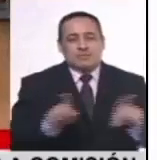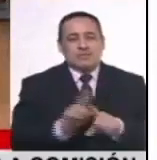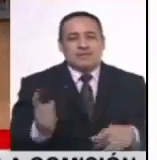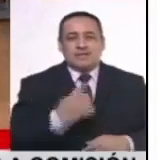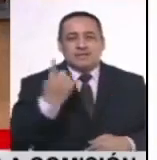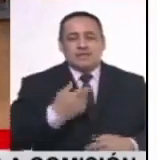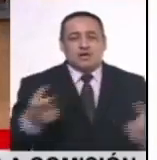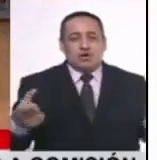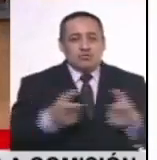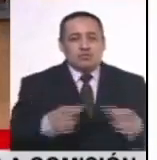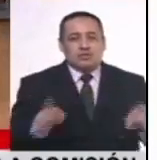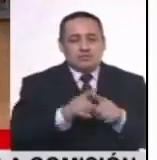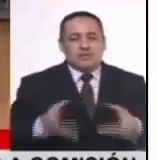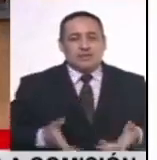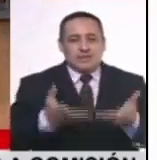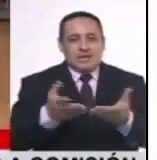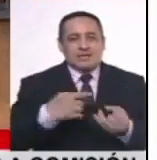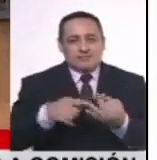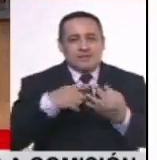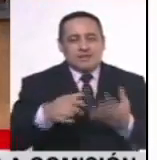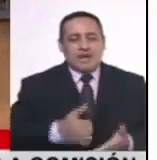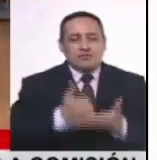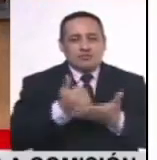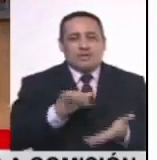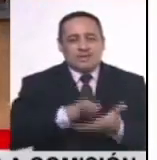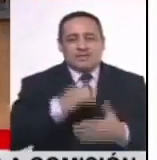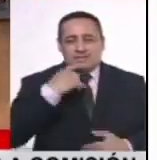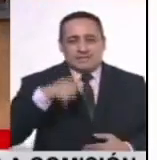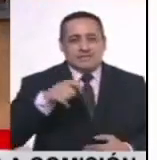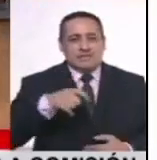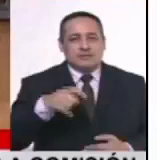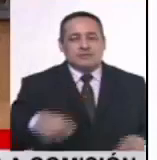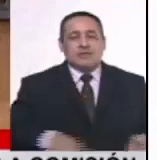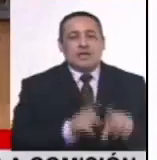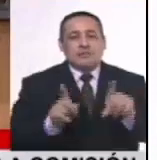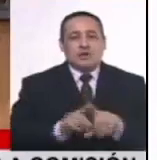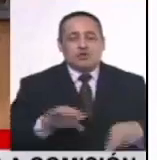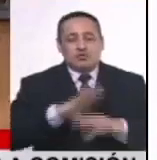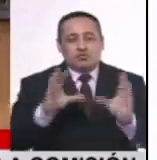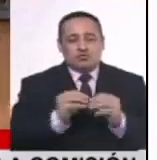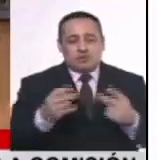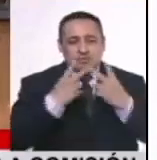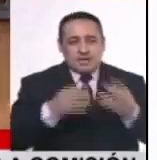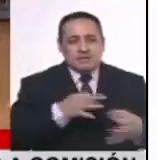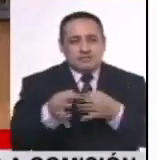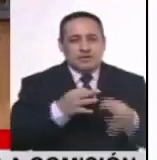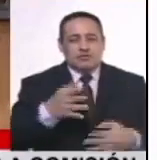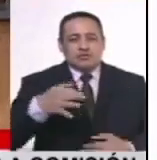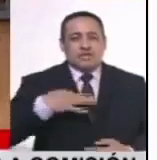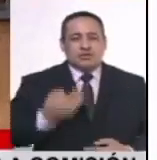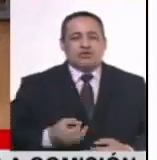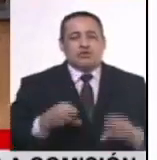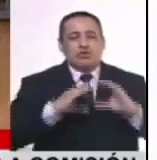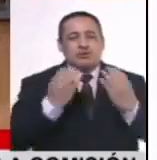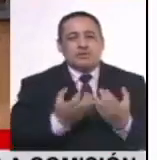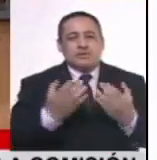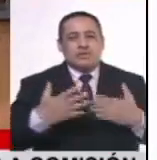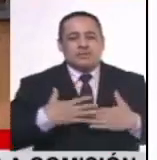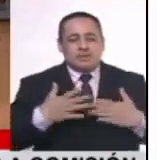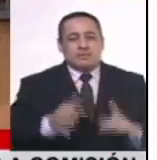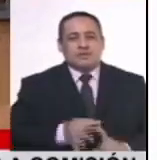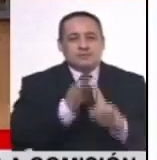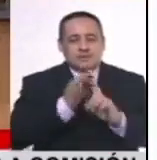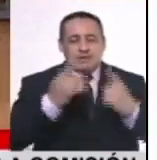de Comisiones le brindará la asistencia técnica que estime pertinente. Con esta ocasión reitero a usted, señor congresista, mi